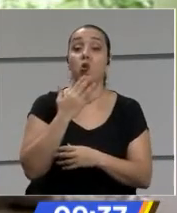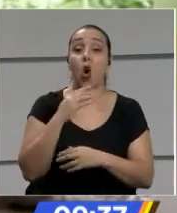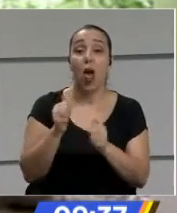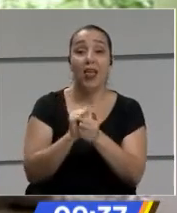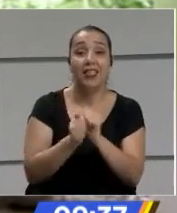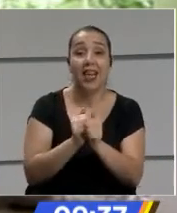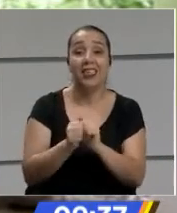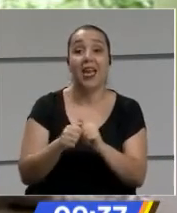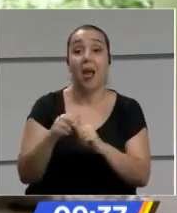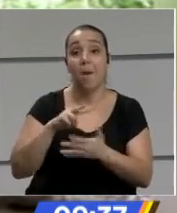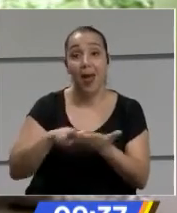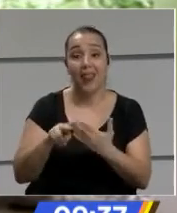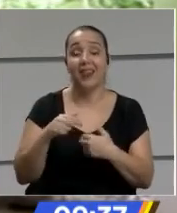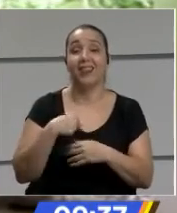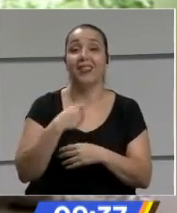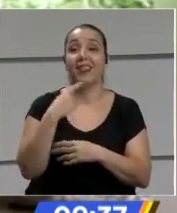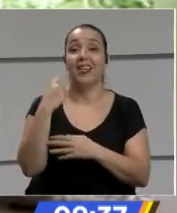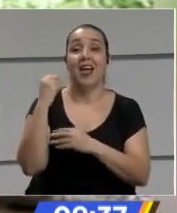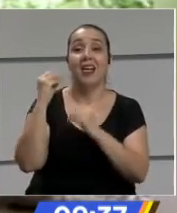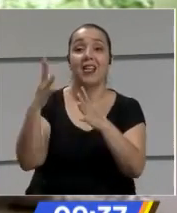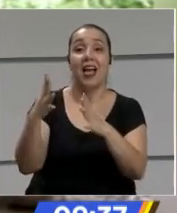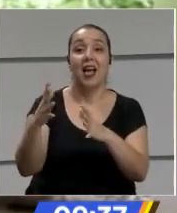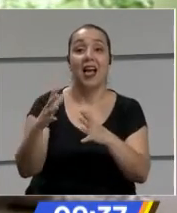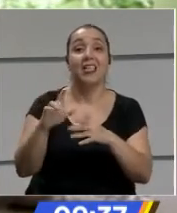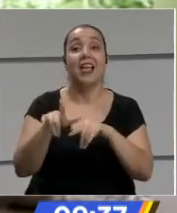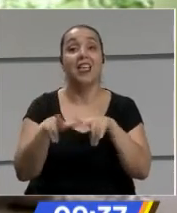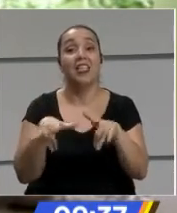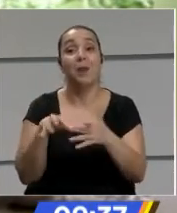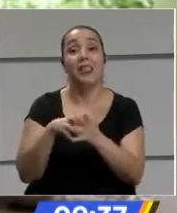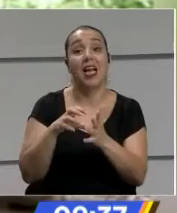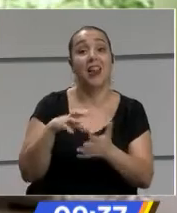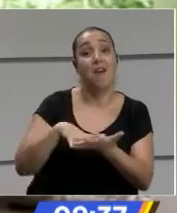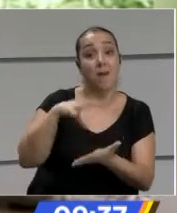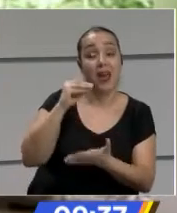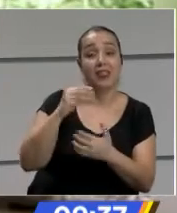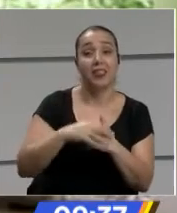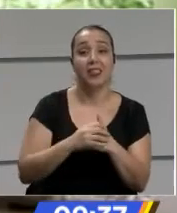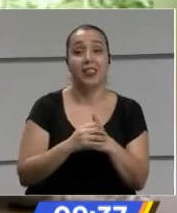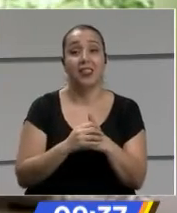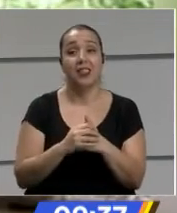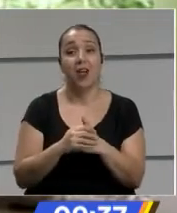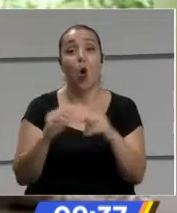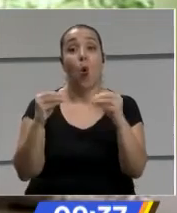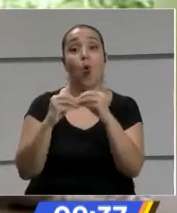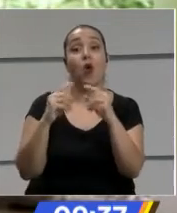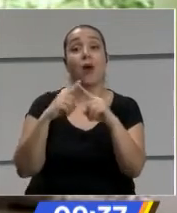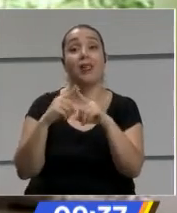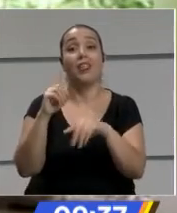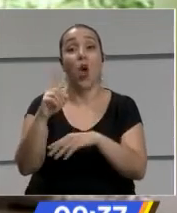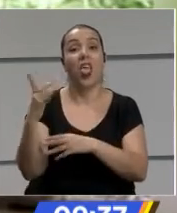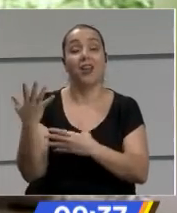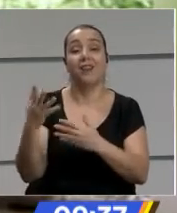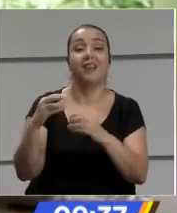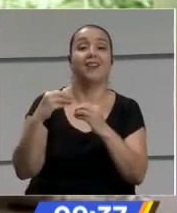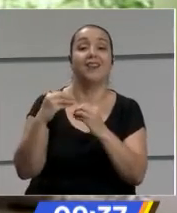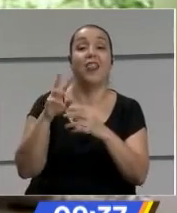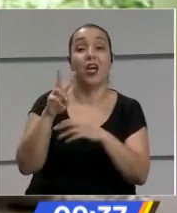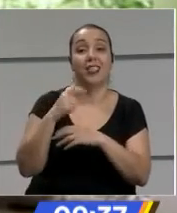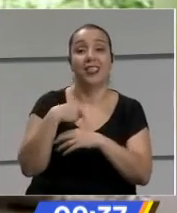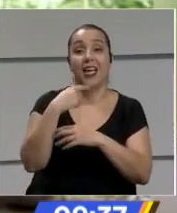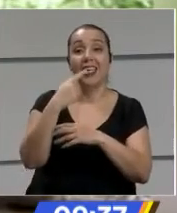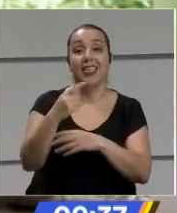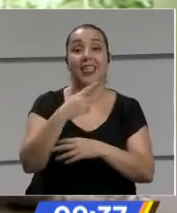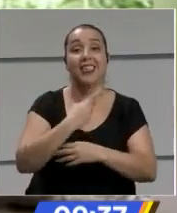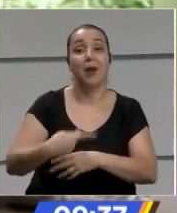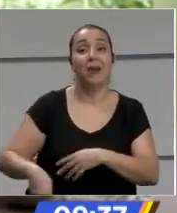tenis, verde. Capital de Francia, París. Uno más uno, dos. Presidente de